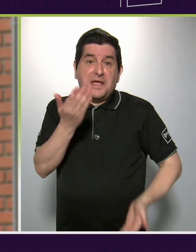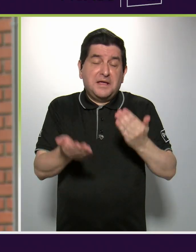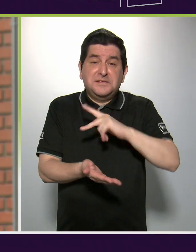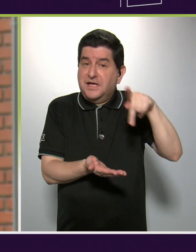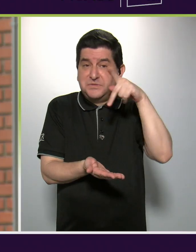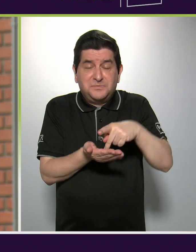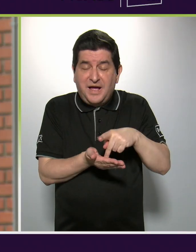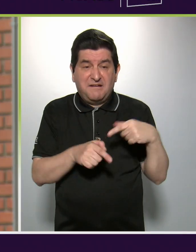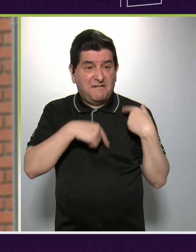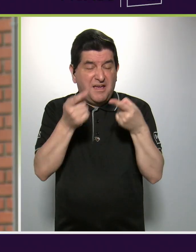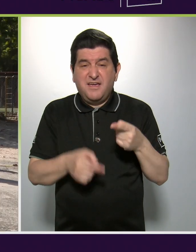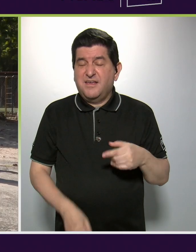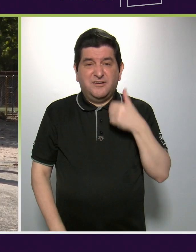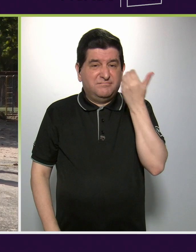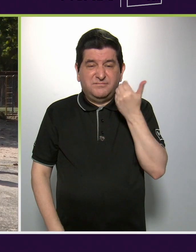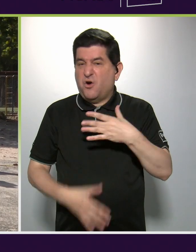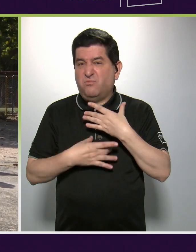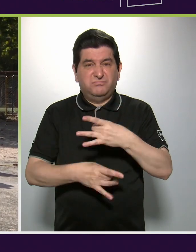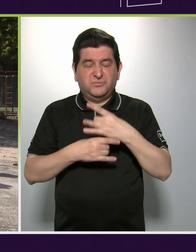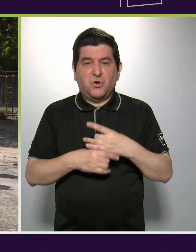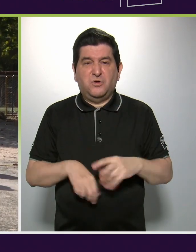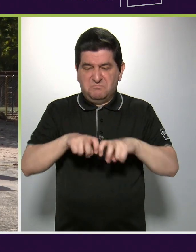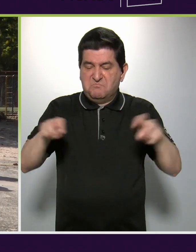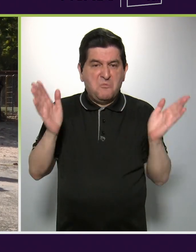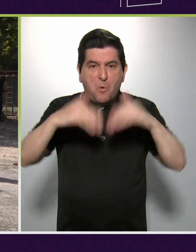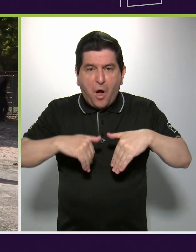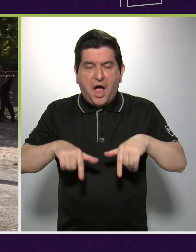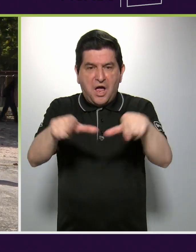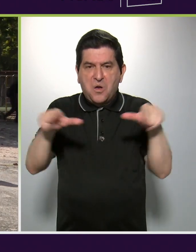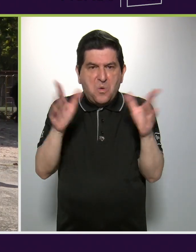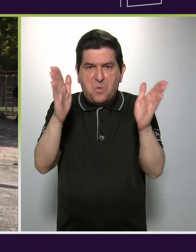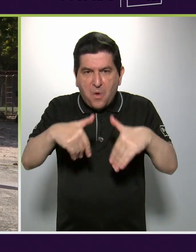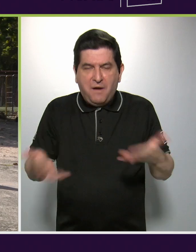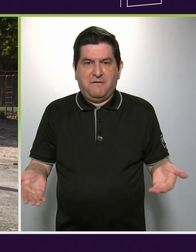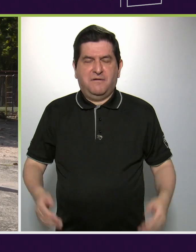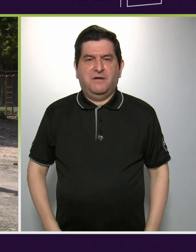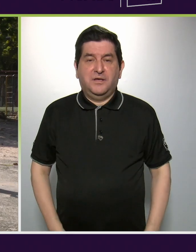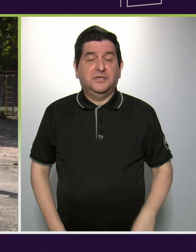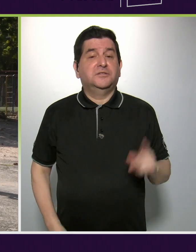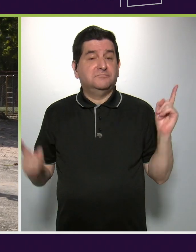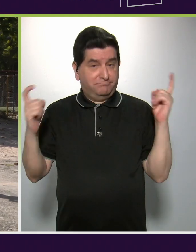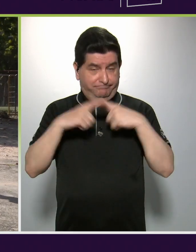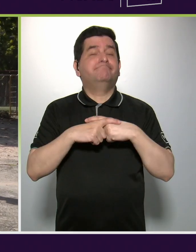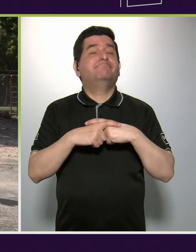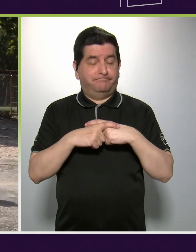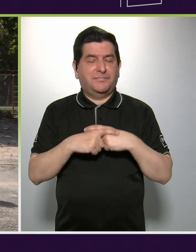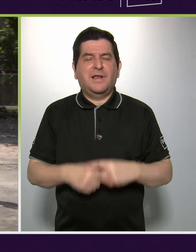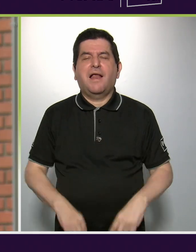tal vez ir al parque no es tan sencillo, o ya no es atractivo porque ya no hay bancas o ya no hay espacios, ¿verdad? Entonces es